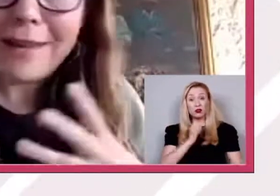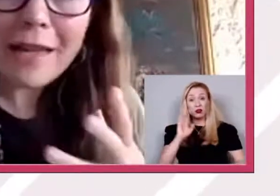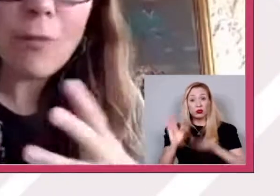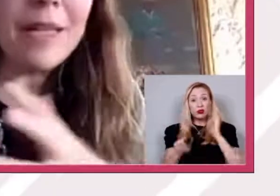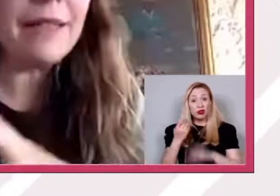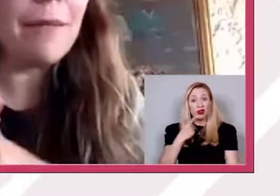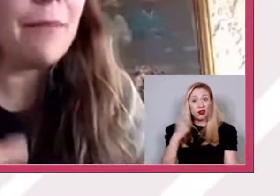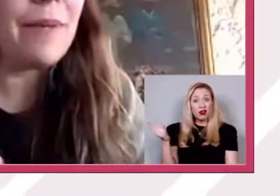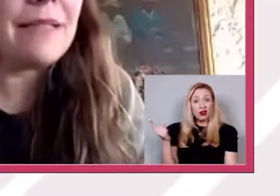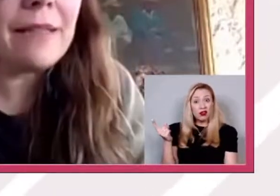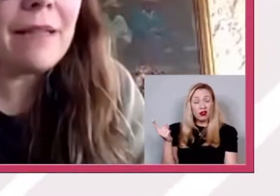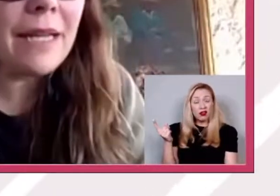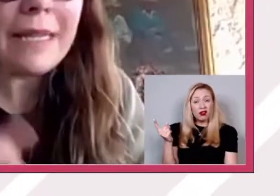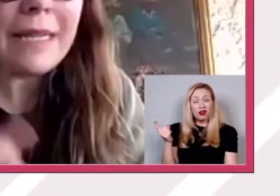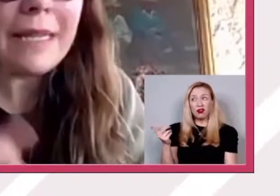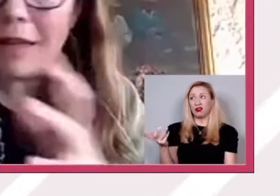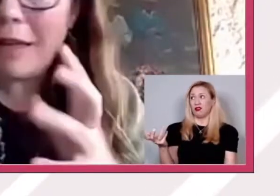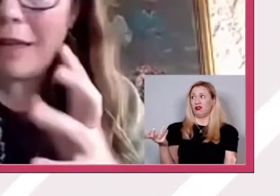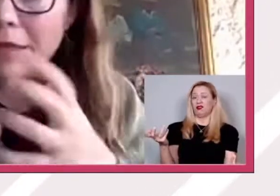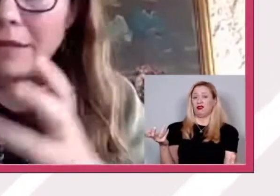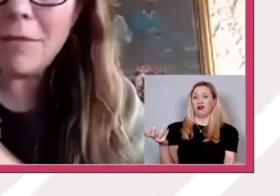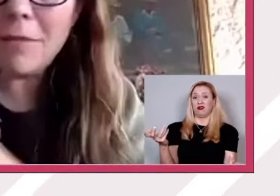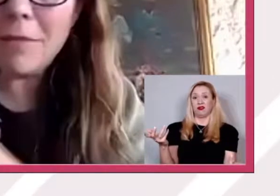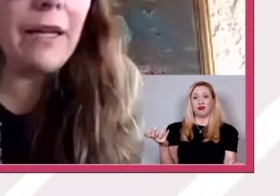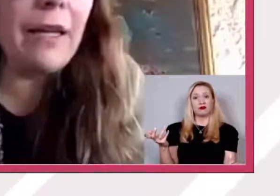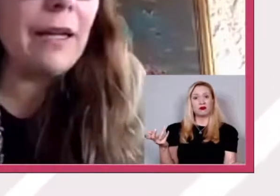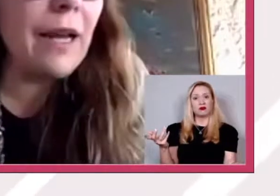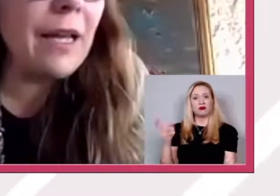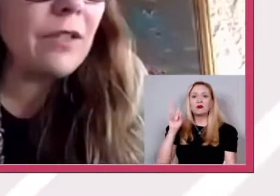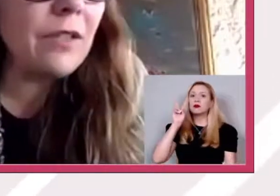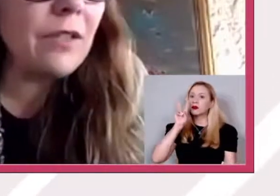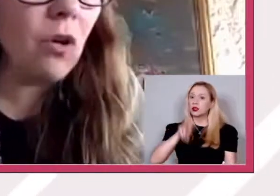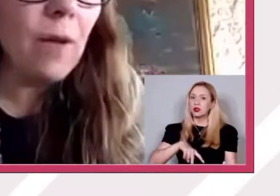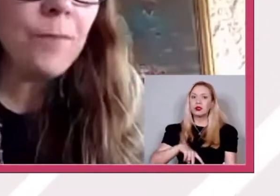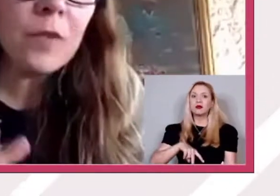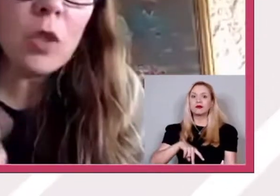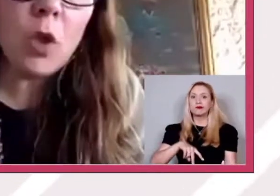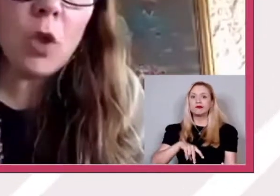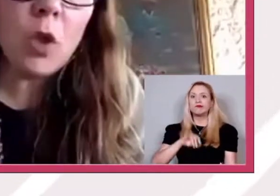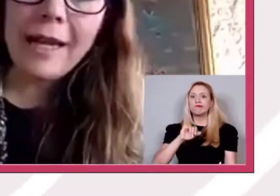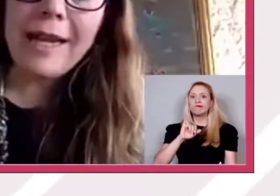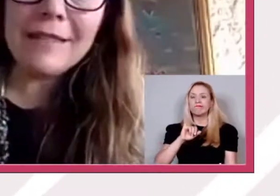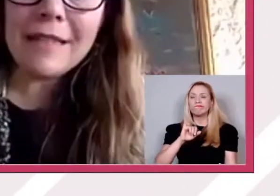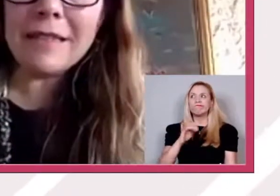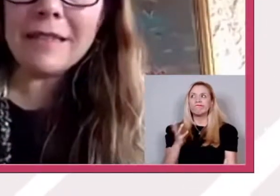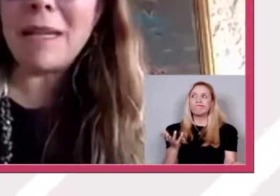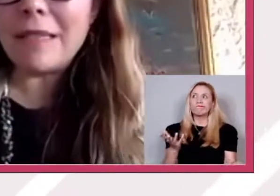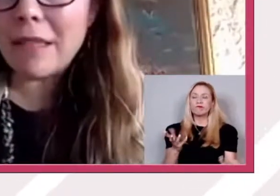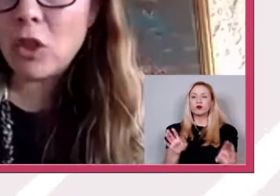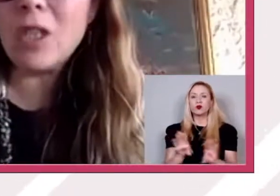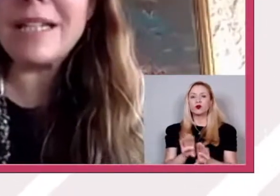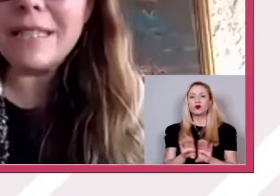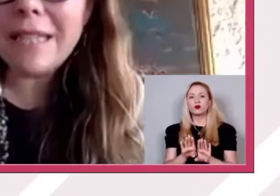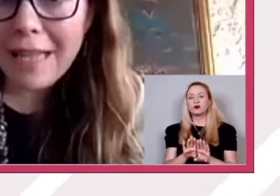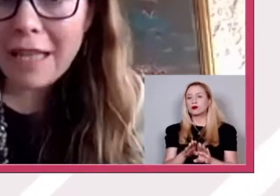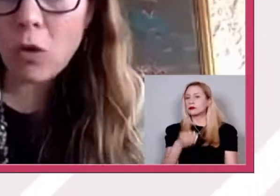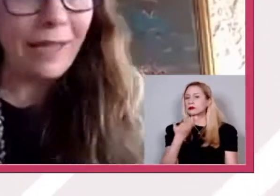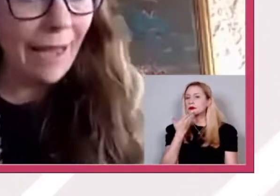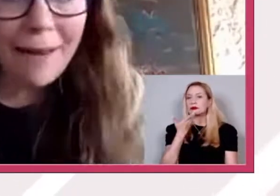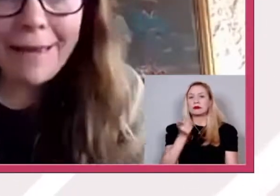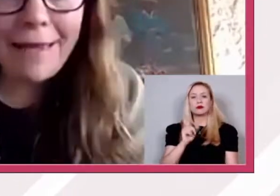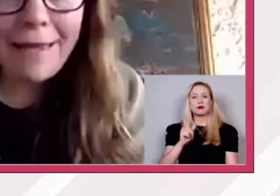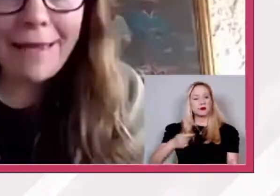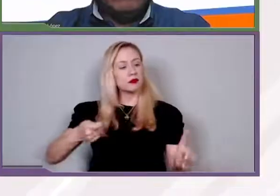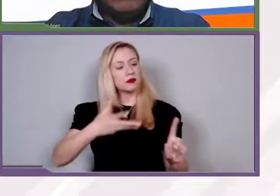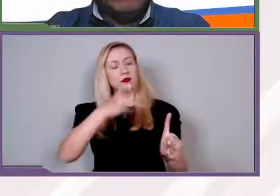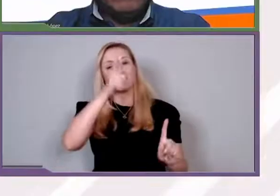lo que quería yo pasar también y que está estrechamente relacionado con esta estigmatización que se ha dado, que